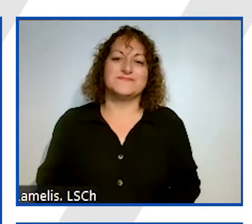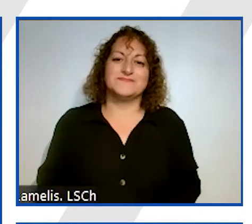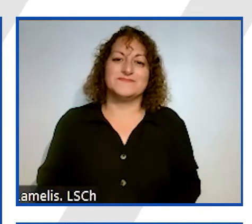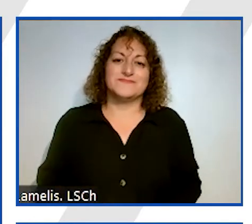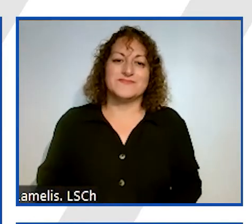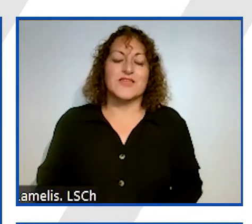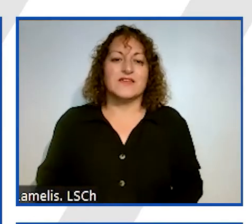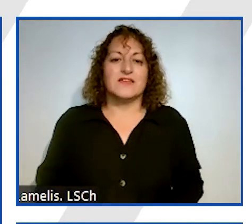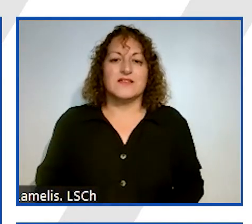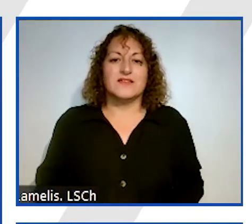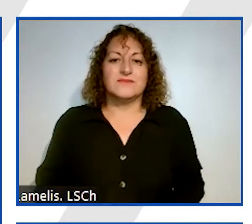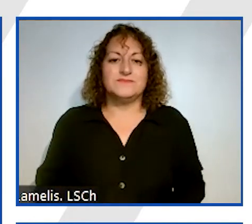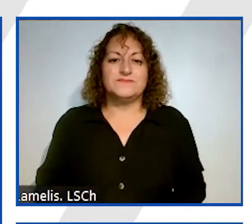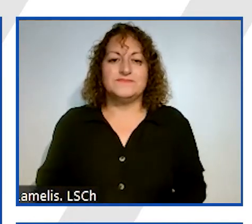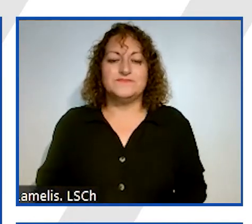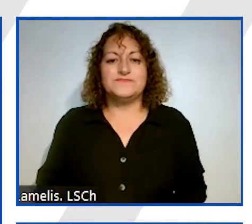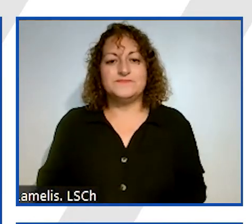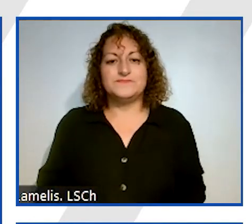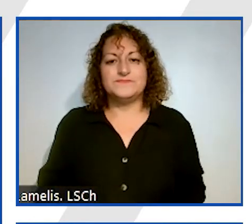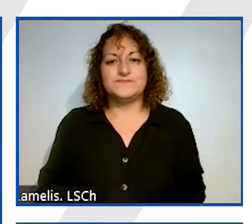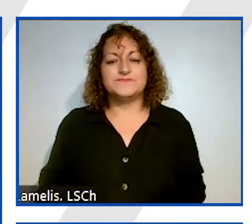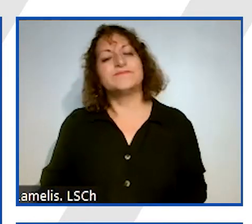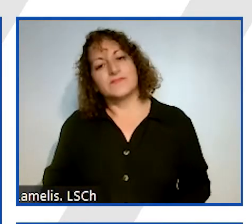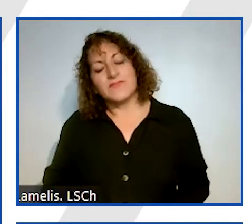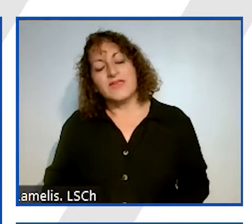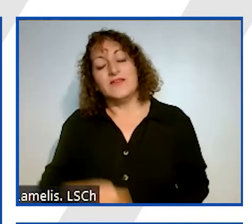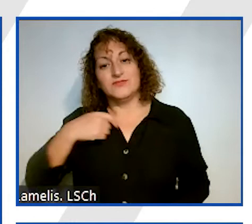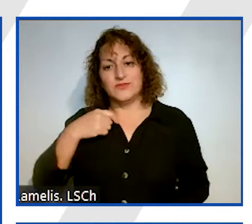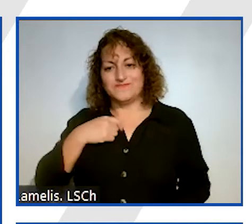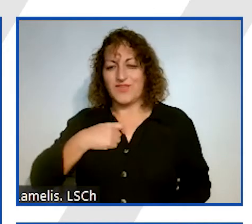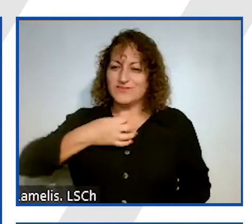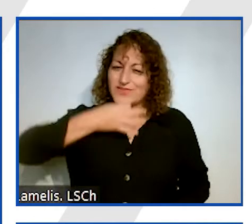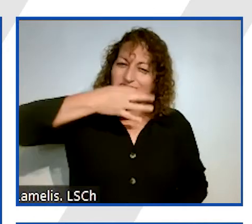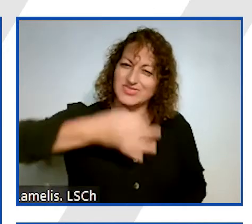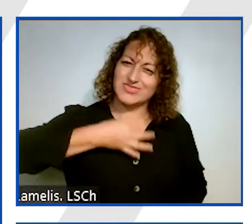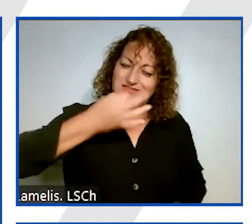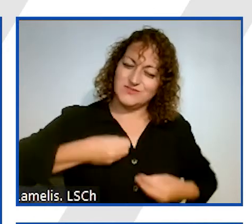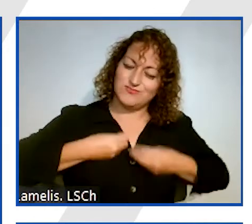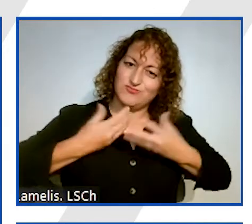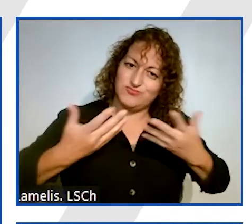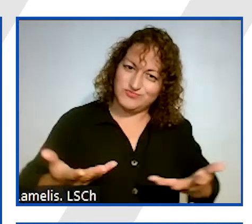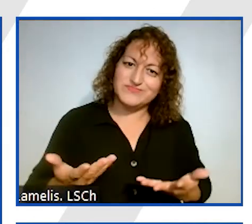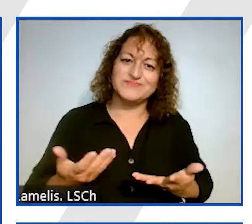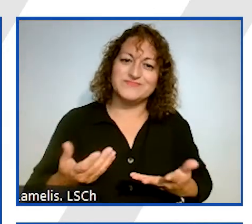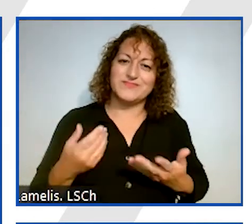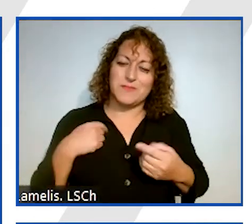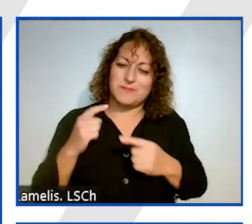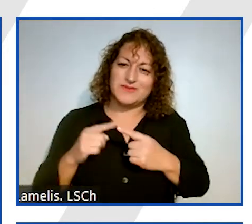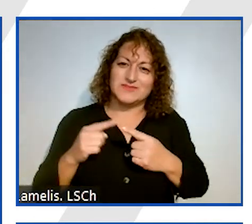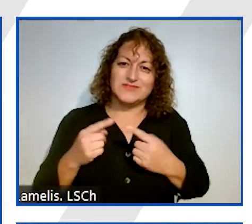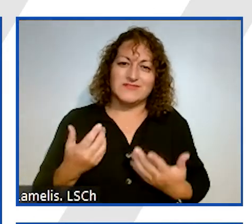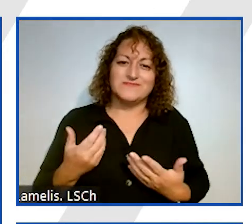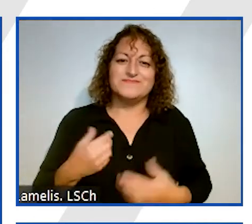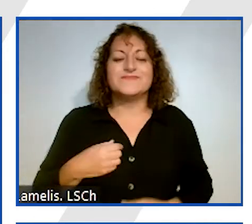Bueno, y ahora yo les voy a hacer un poquito de catarsis personal, porque en realidad les he contado bastante, pero les he contado muy poco.